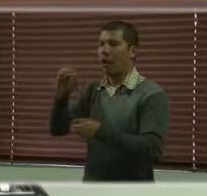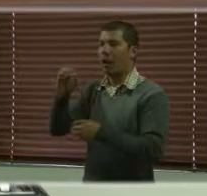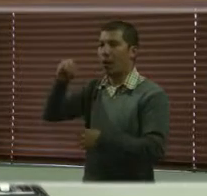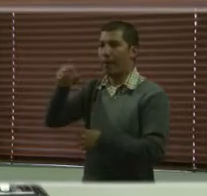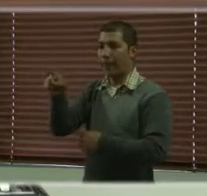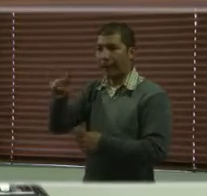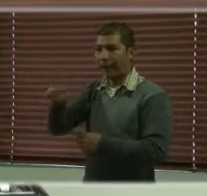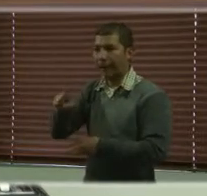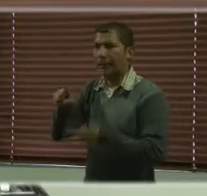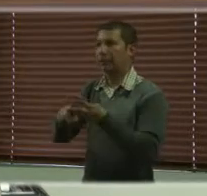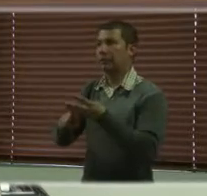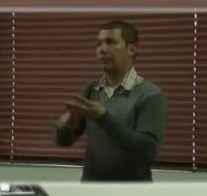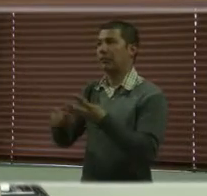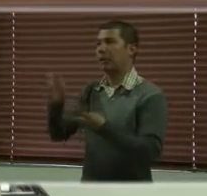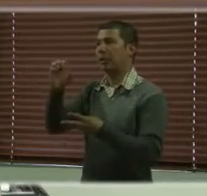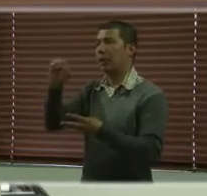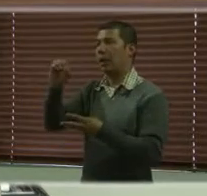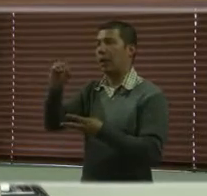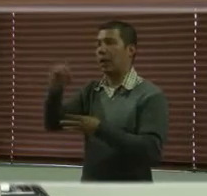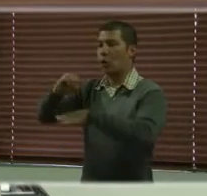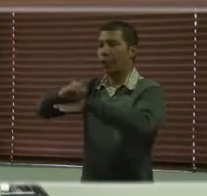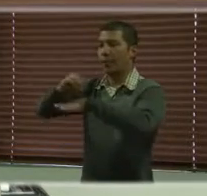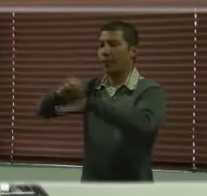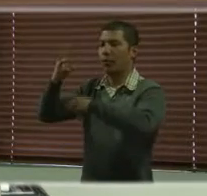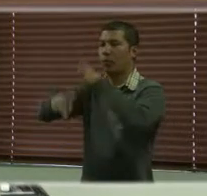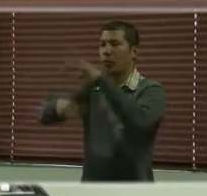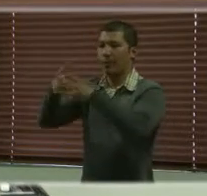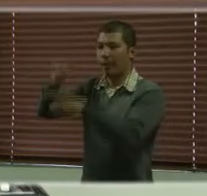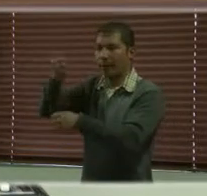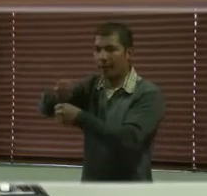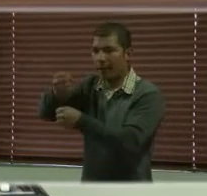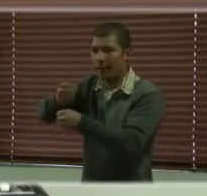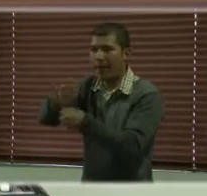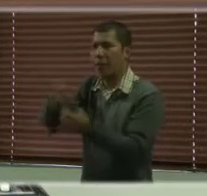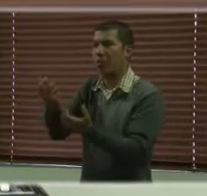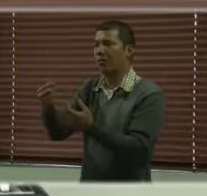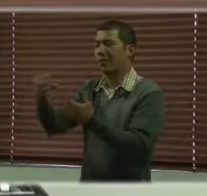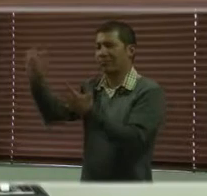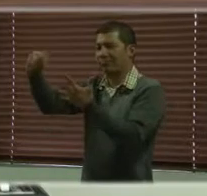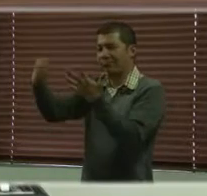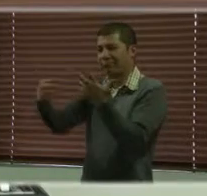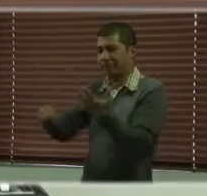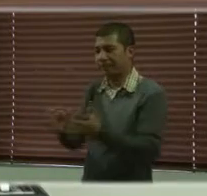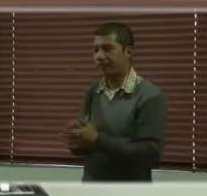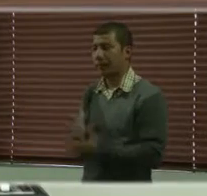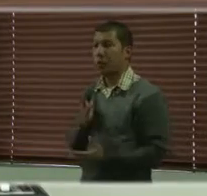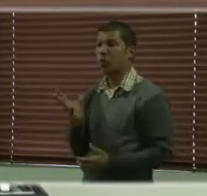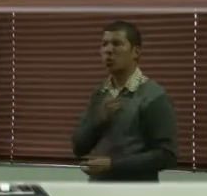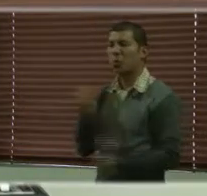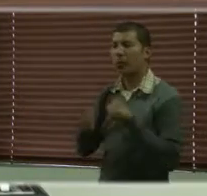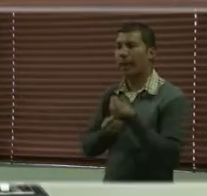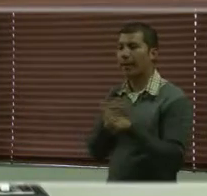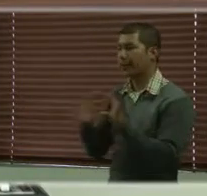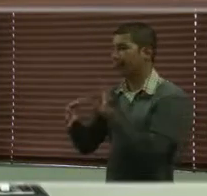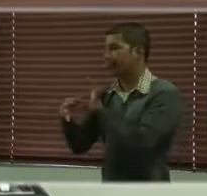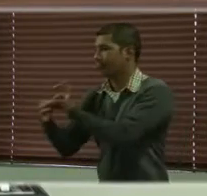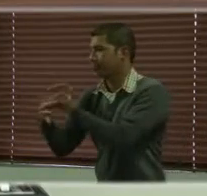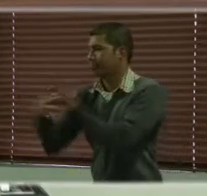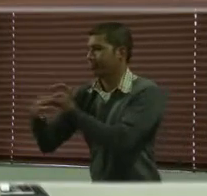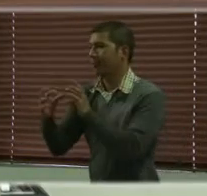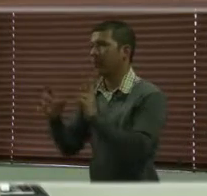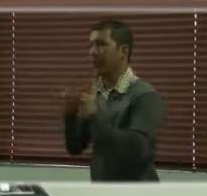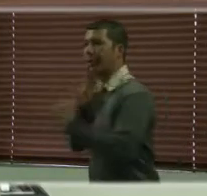del trabajo etcétera Y sí entonces Nosotros hemos creado lazos de coordinación con todas esas agencias